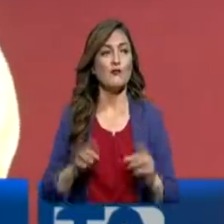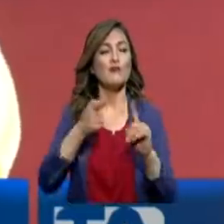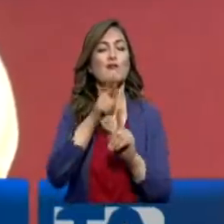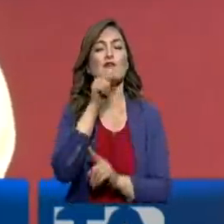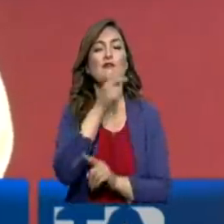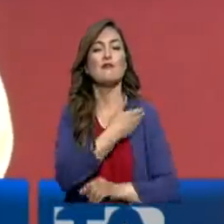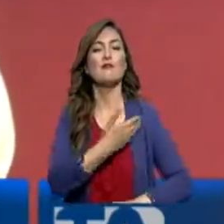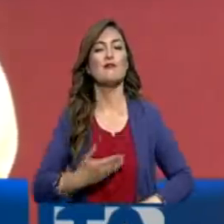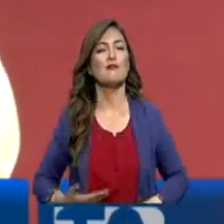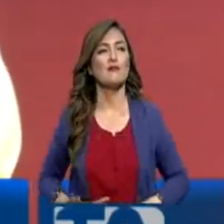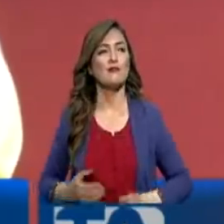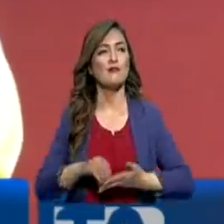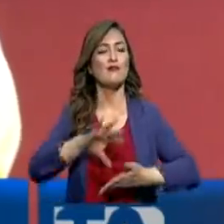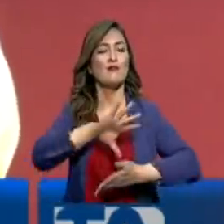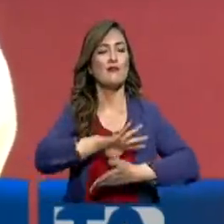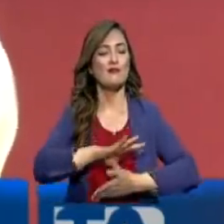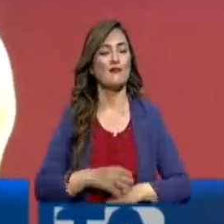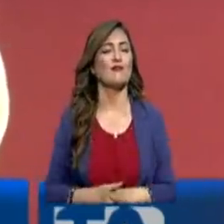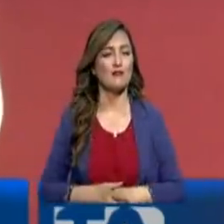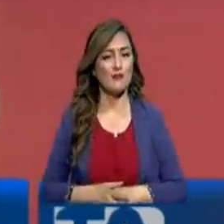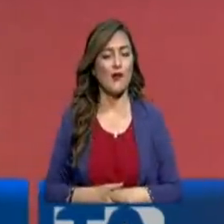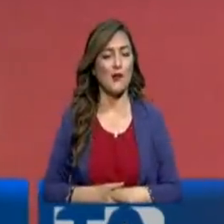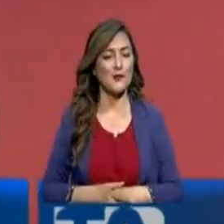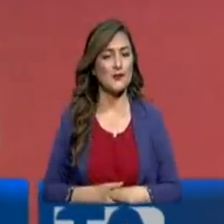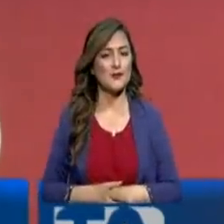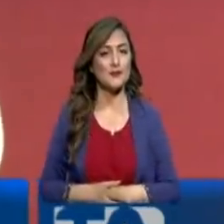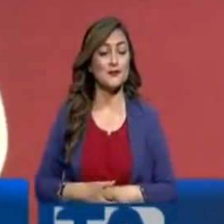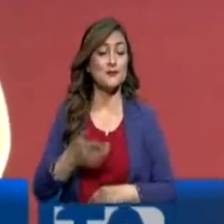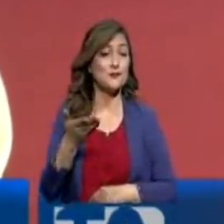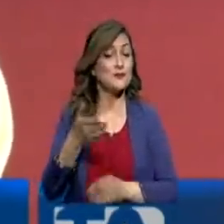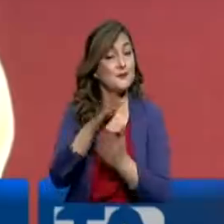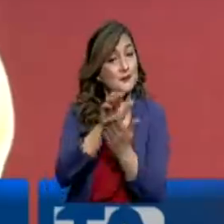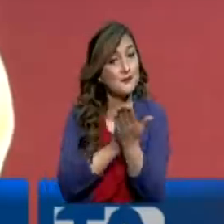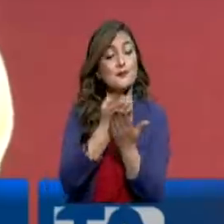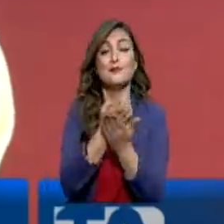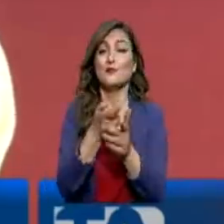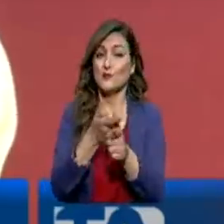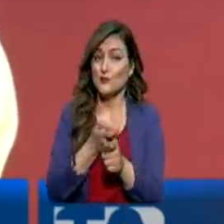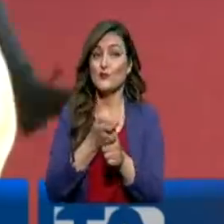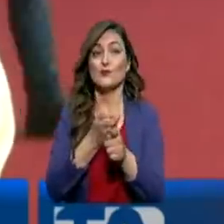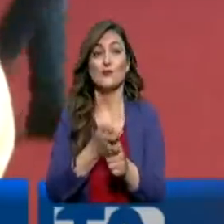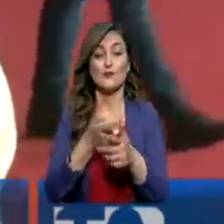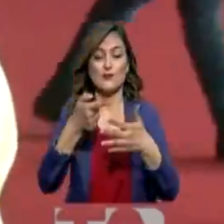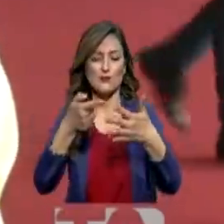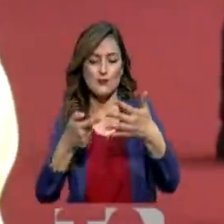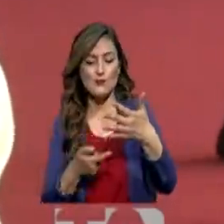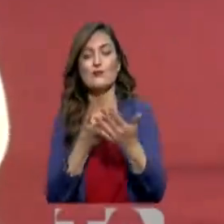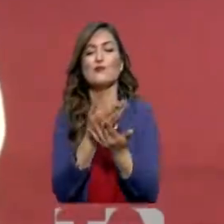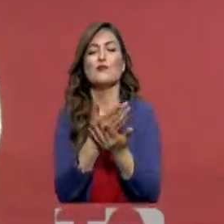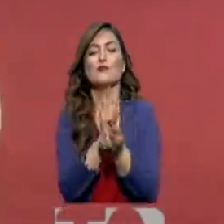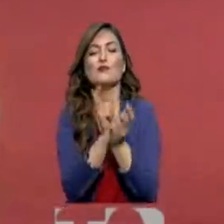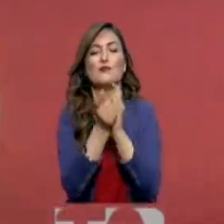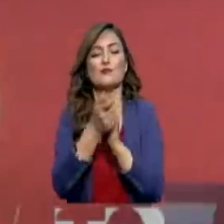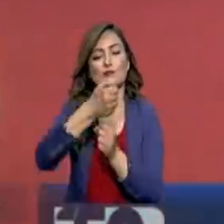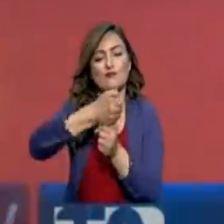directamente a la presidenta del Legislativo, Guadalupe Llori. Este es un proyecto económico urgente que, entre otras cosas, propone cambios en el